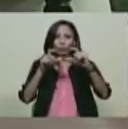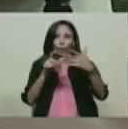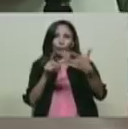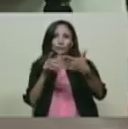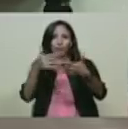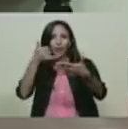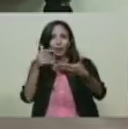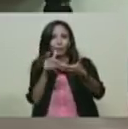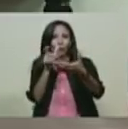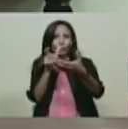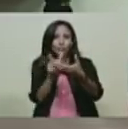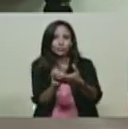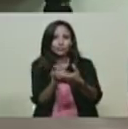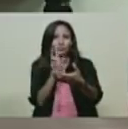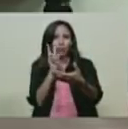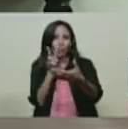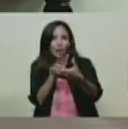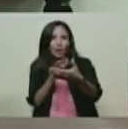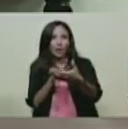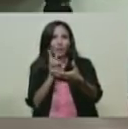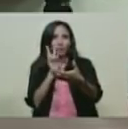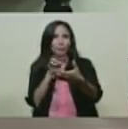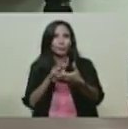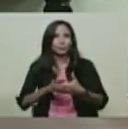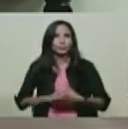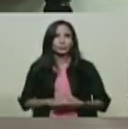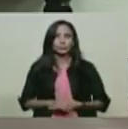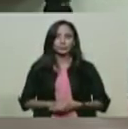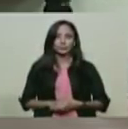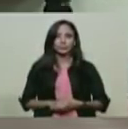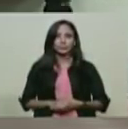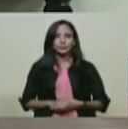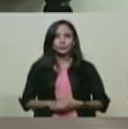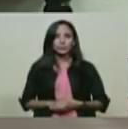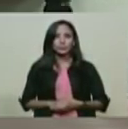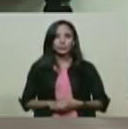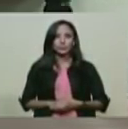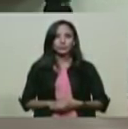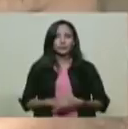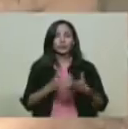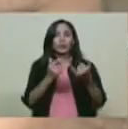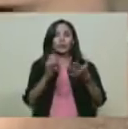aplicación BQR aquí, vamos a leerla, aquí está, ¿no? Toco el botón.